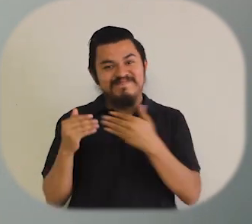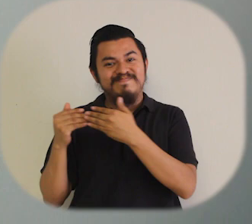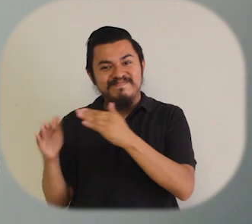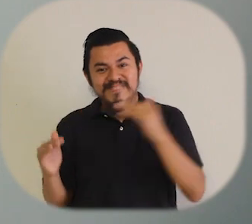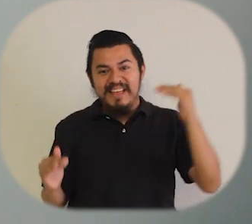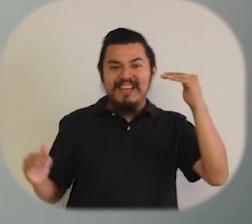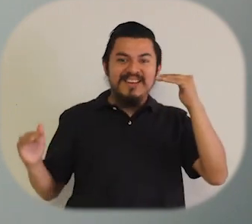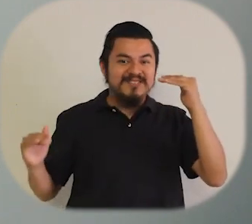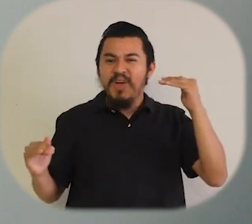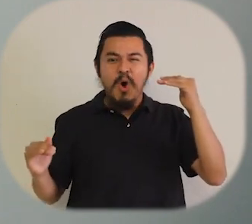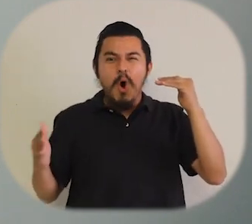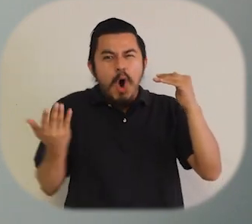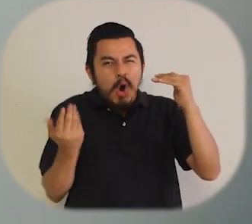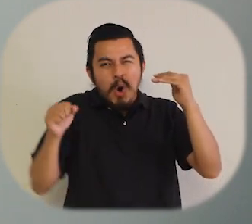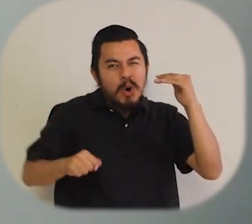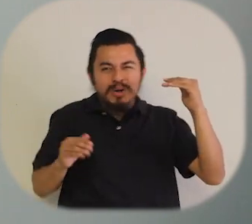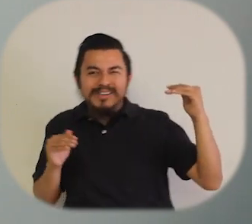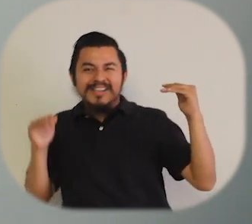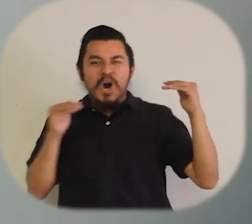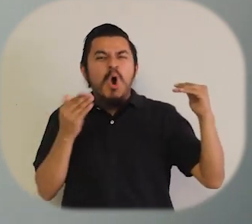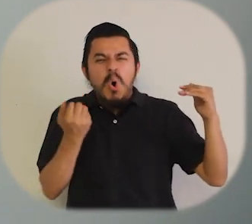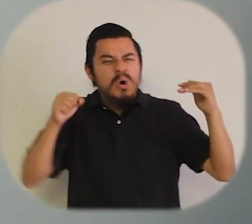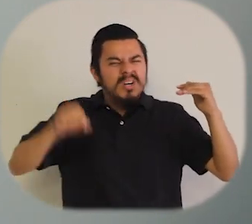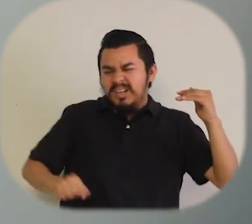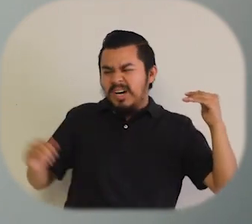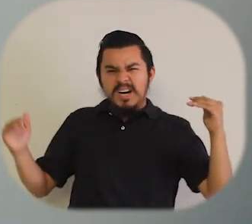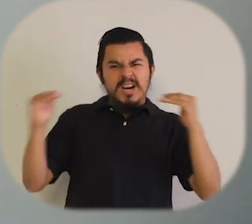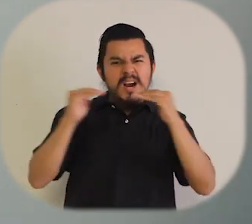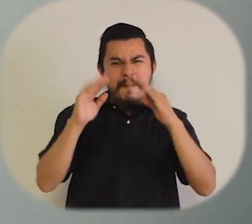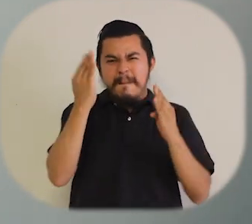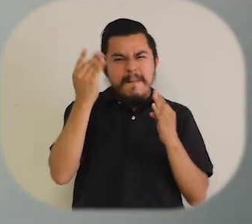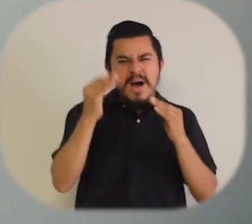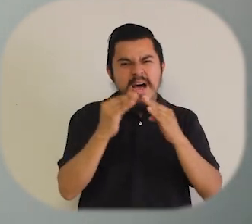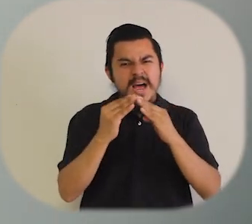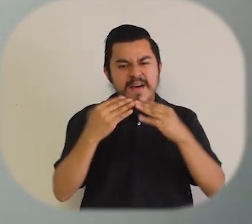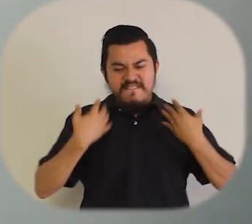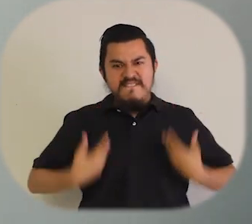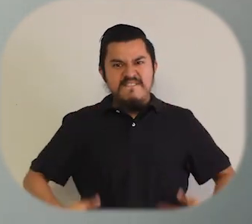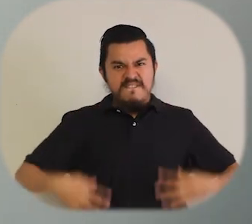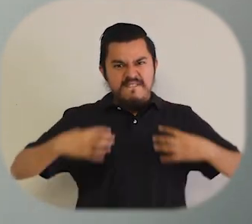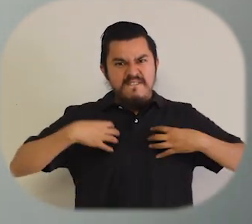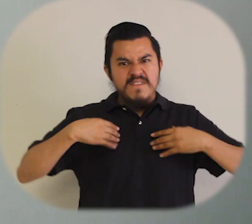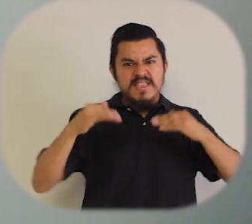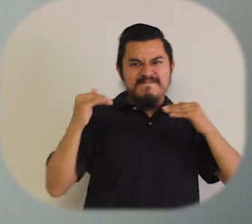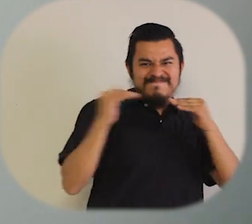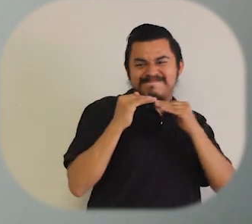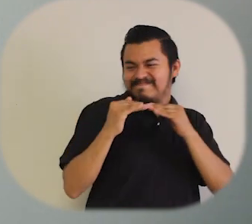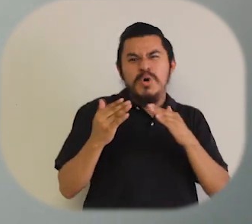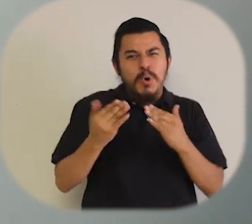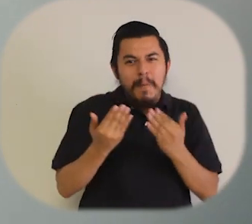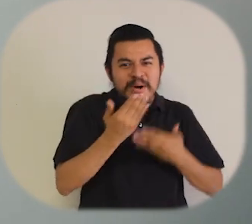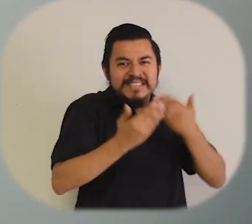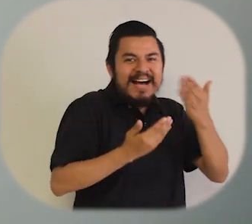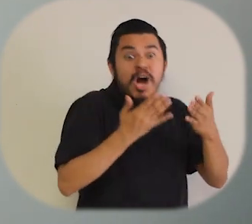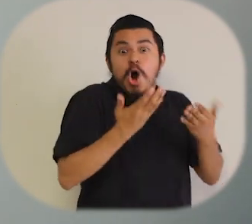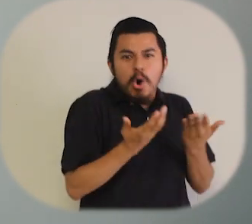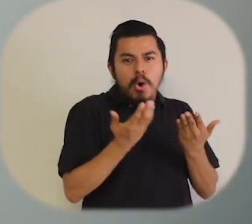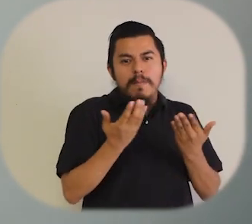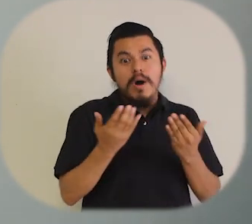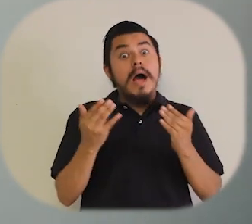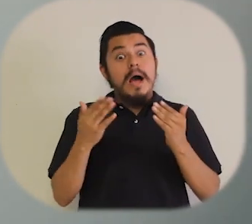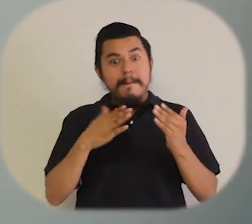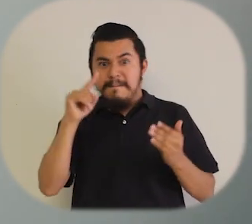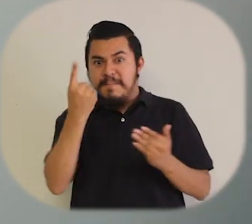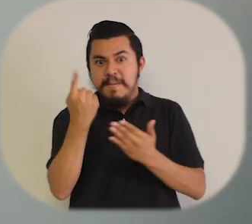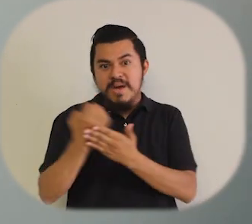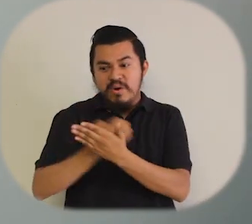nada más. La única forma en la que nosotros podemos asemejarnos a ellos es tener el mismo evangelio que ellos, así tenemos la misma fe que ellos y